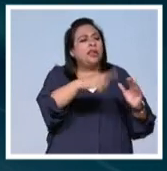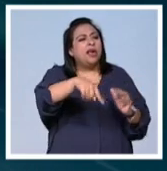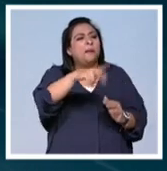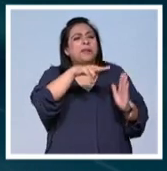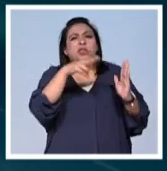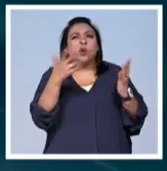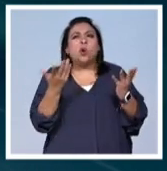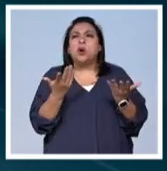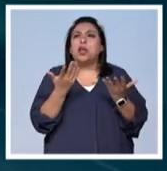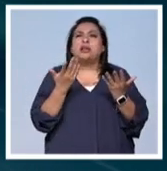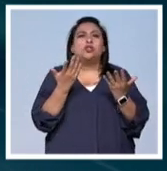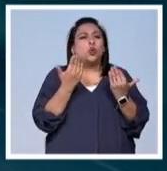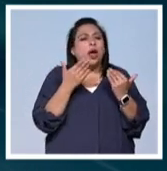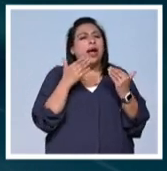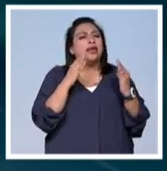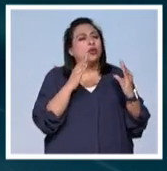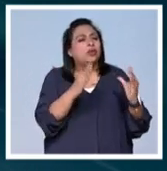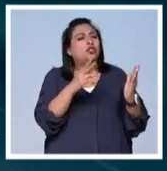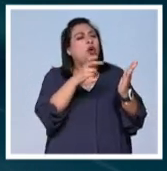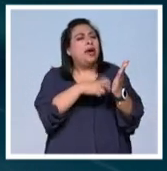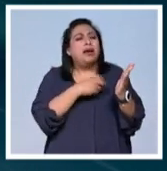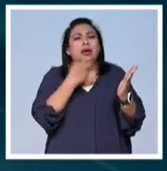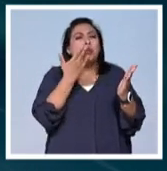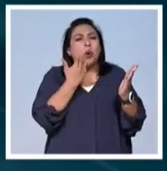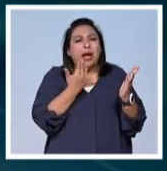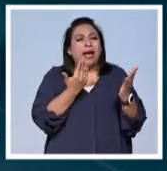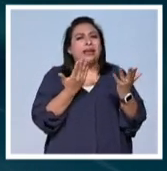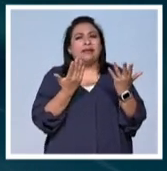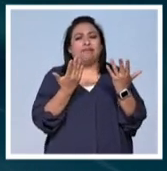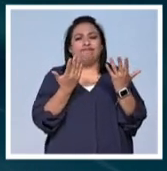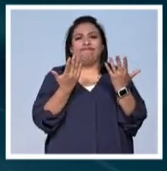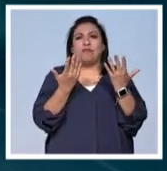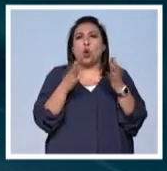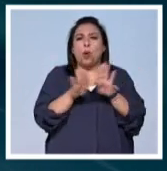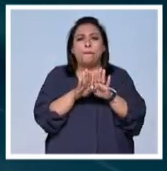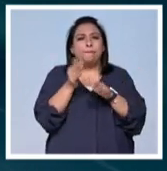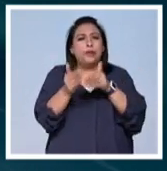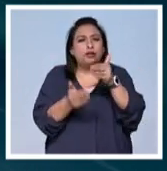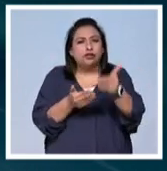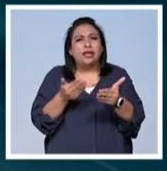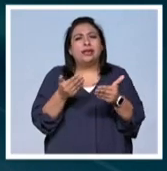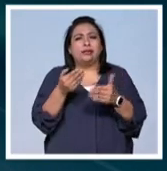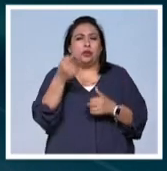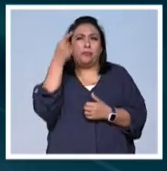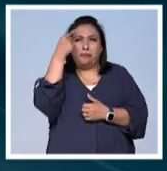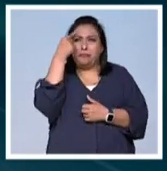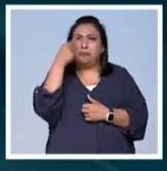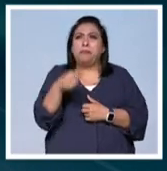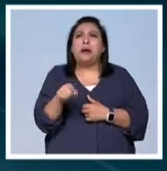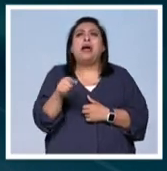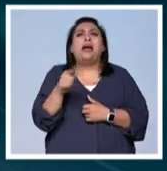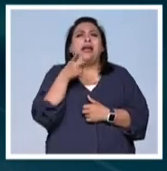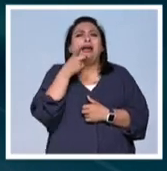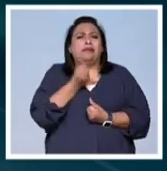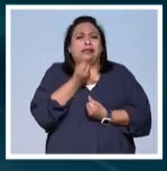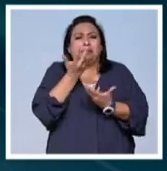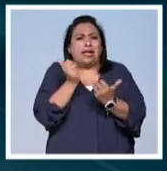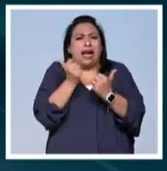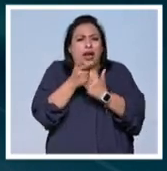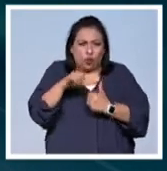no nos educando y no nos están llevando y no estamos teniendo el proceso los mecanismos para para decir cosas